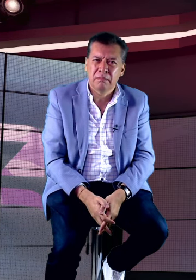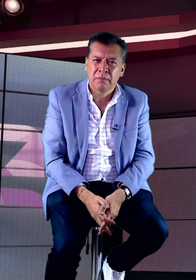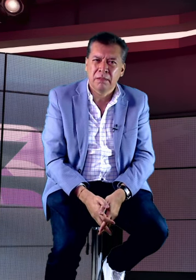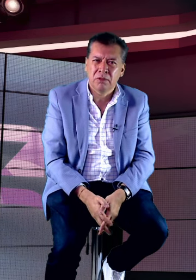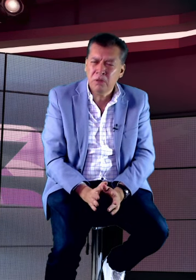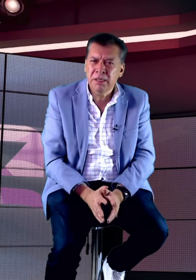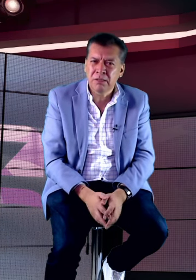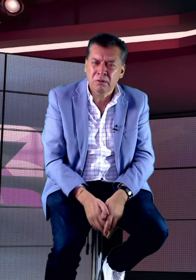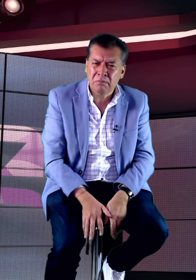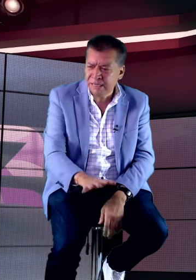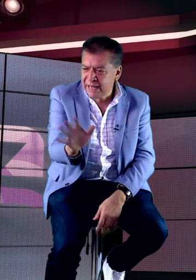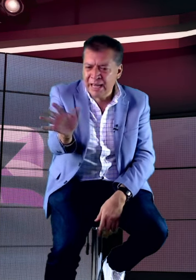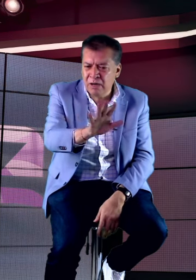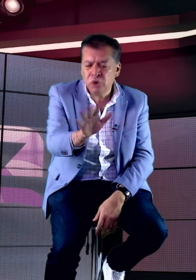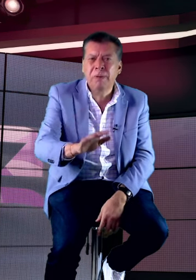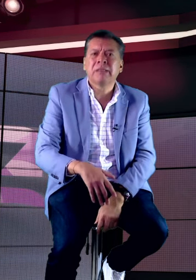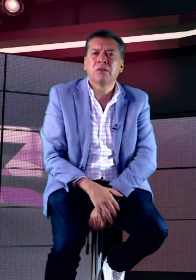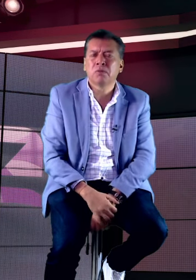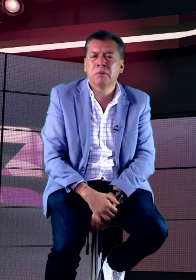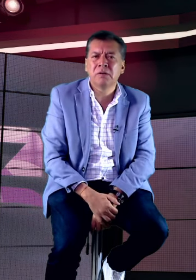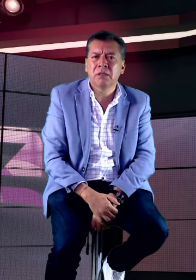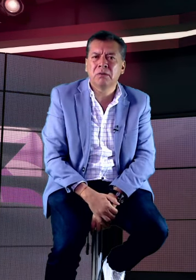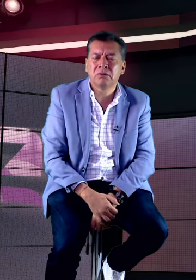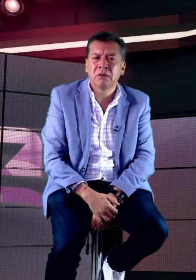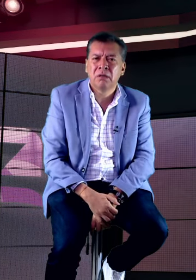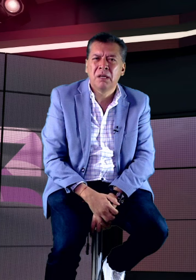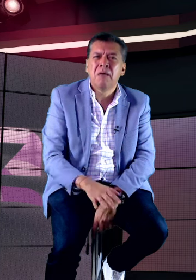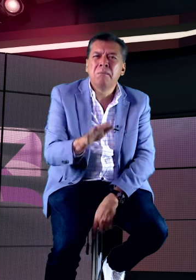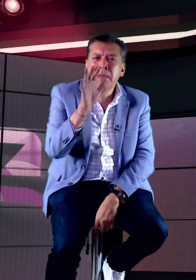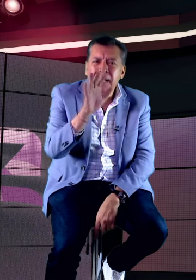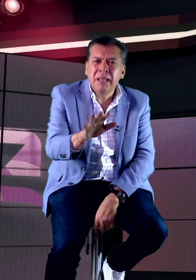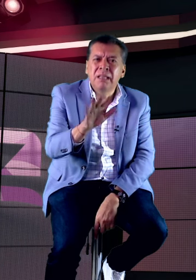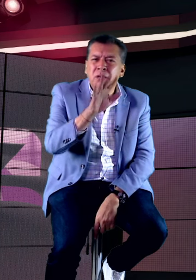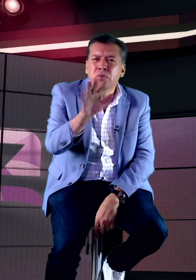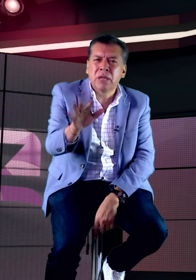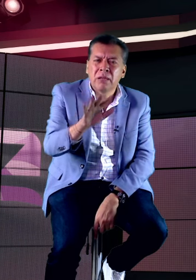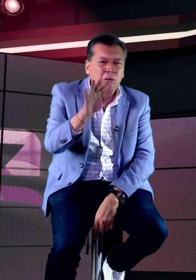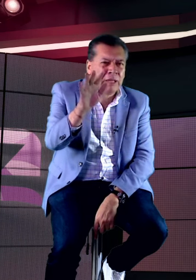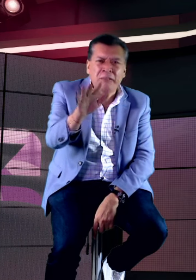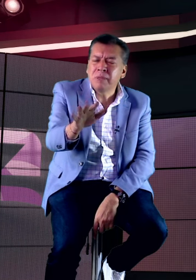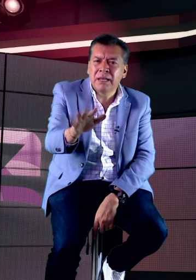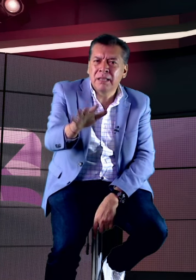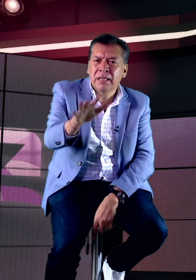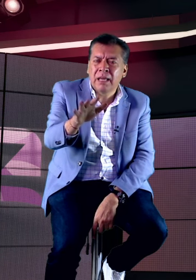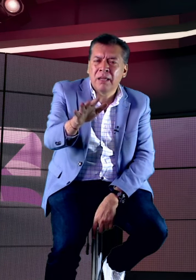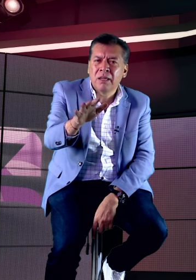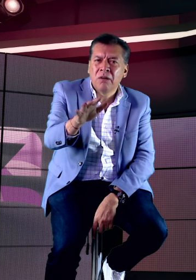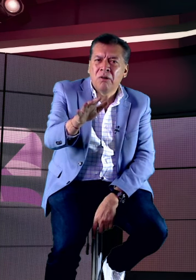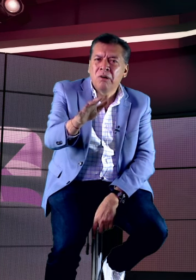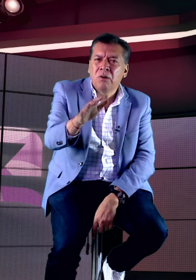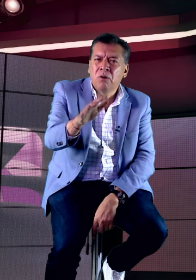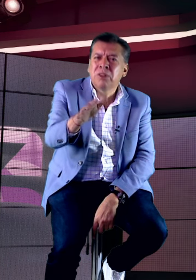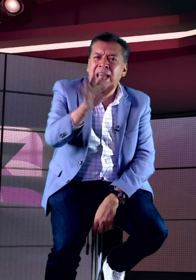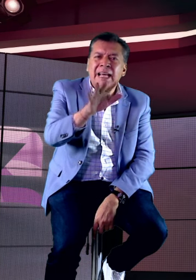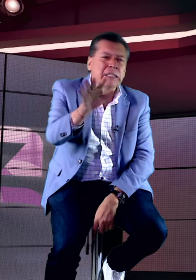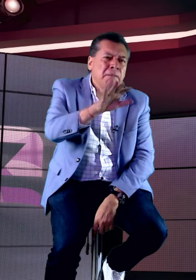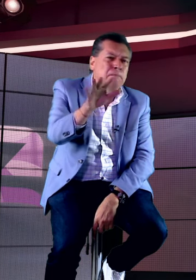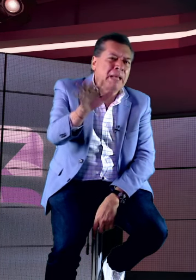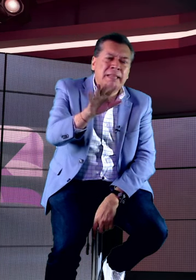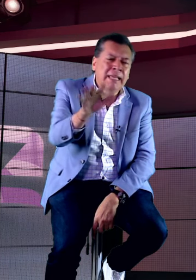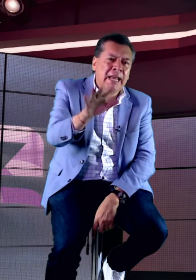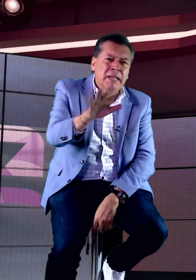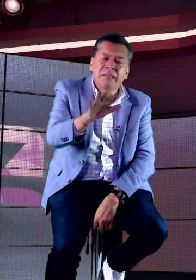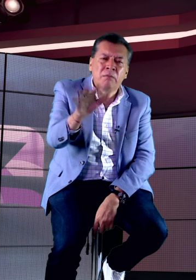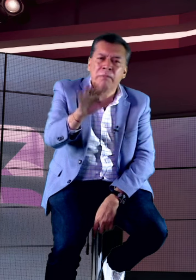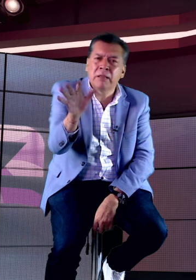prometido yo insisto Más allá de los partidos políticos milite usted con quien milite o tenga